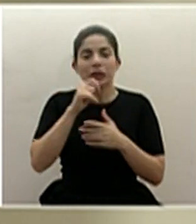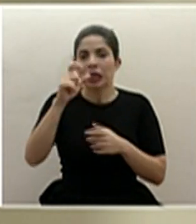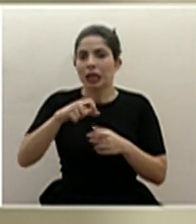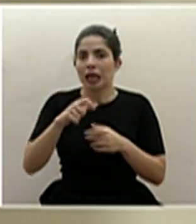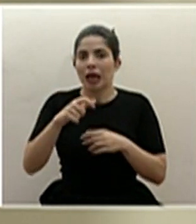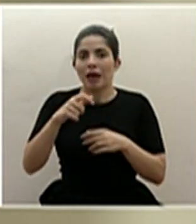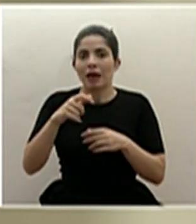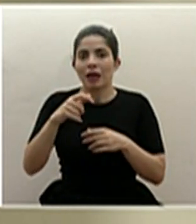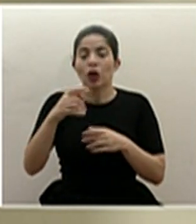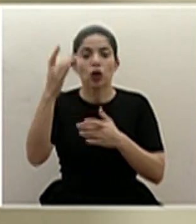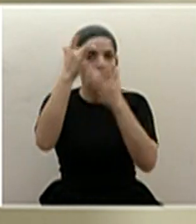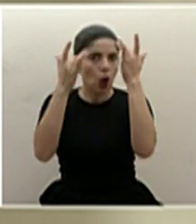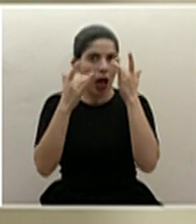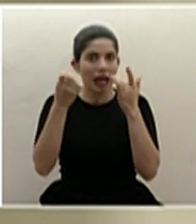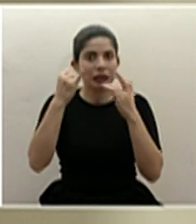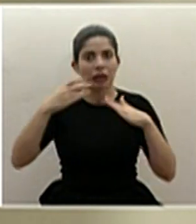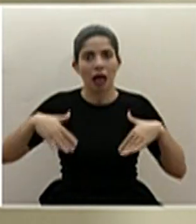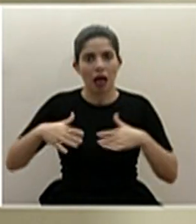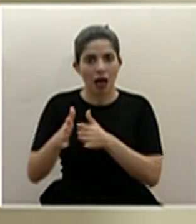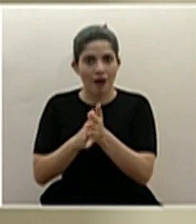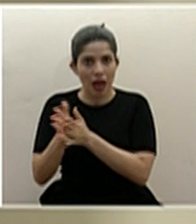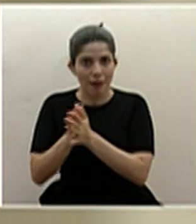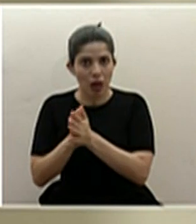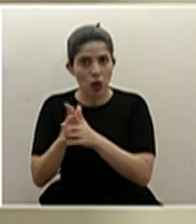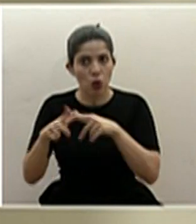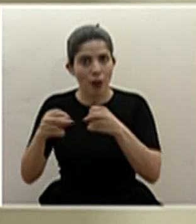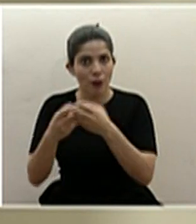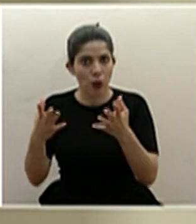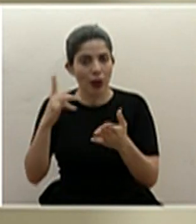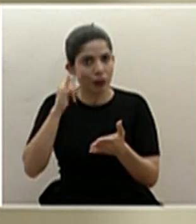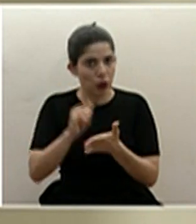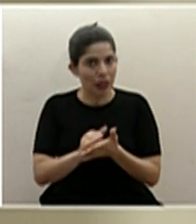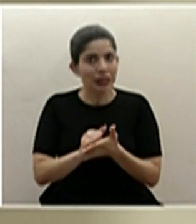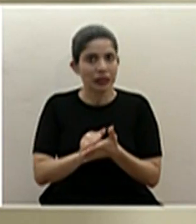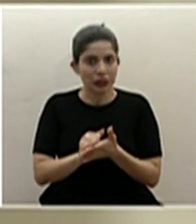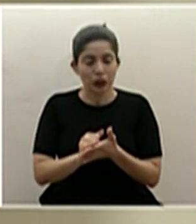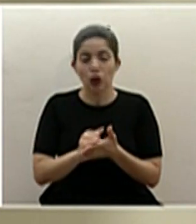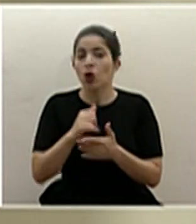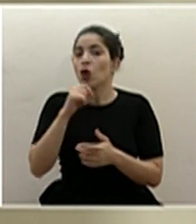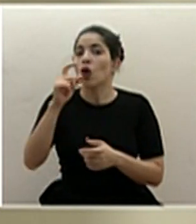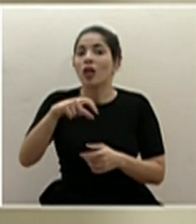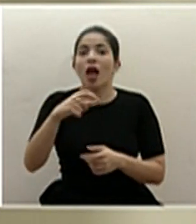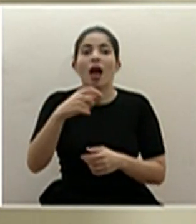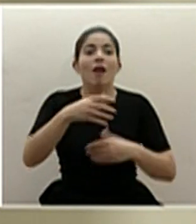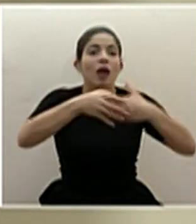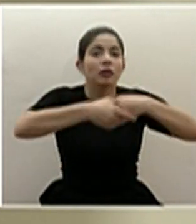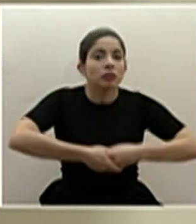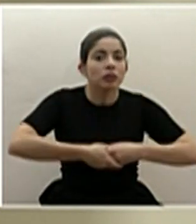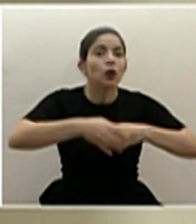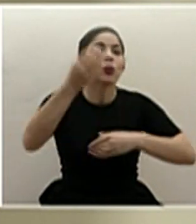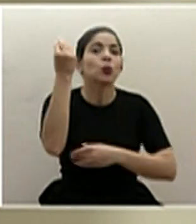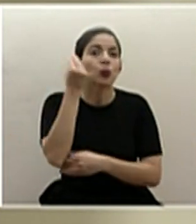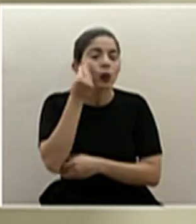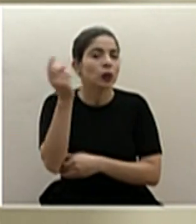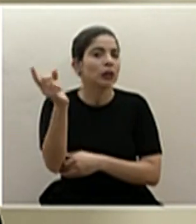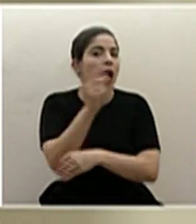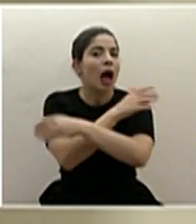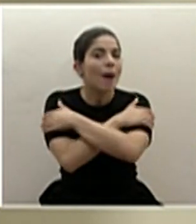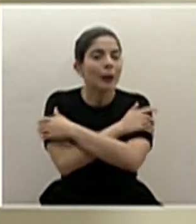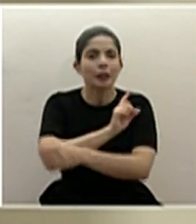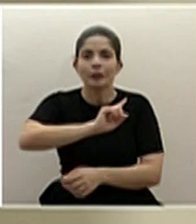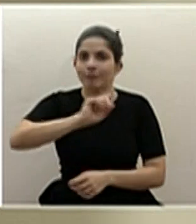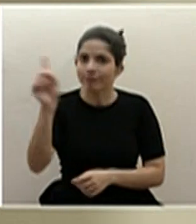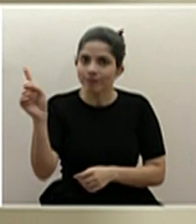las manos, pero la cara si no nos hemos lavado las manos en un lugar público. Justamente por eso no tenemos que saludarnos de mano, de beso o de